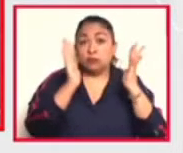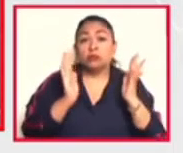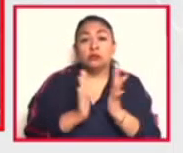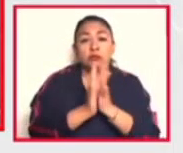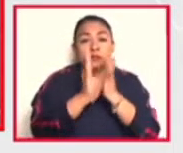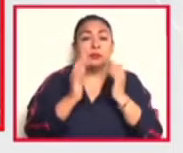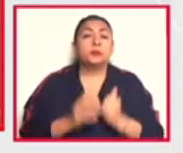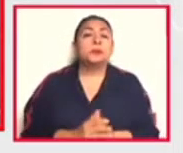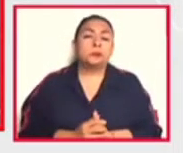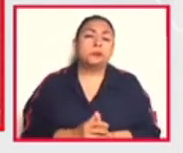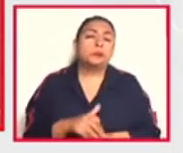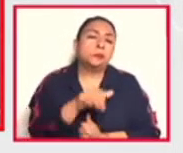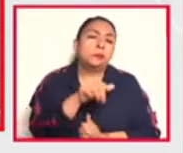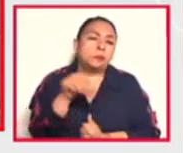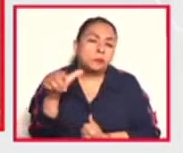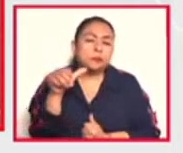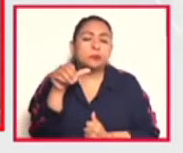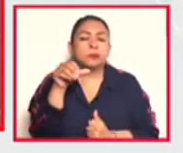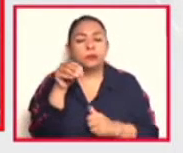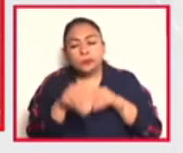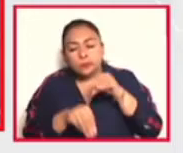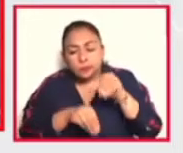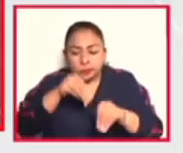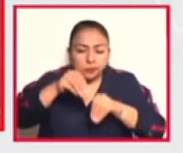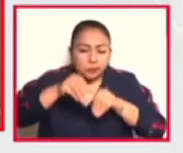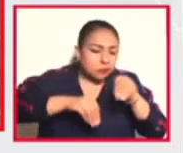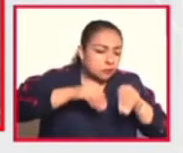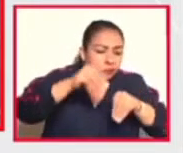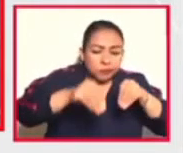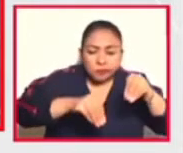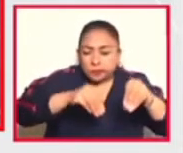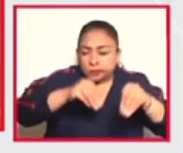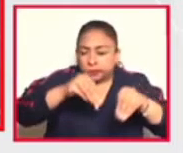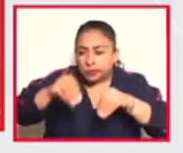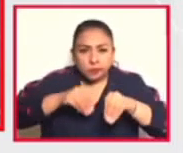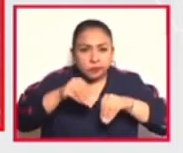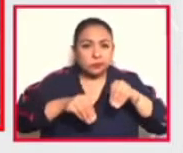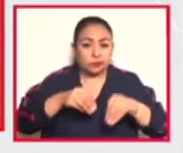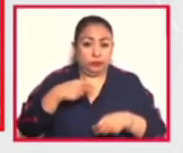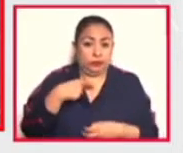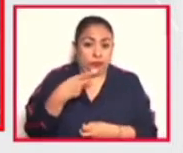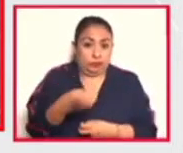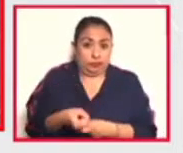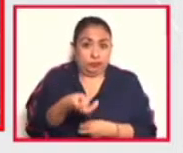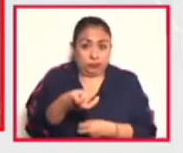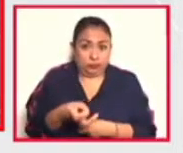en la creación y adorno de estos